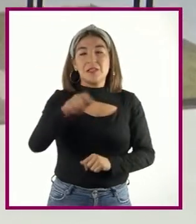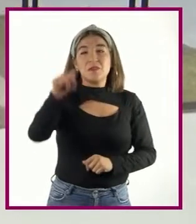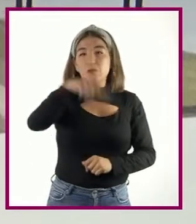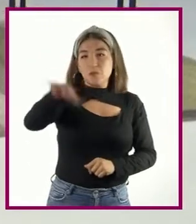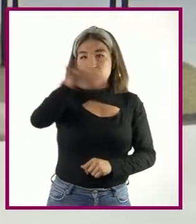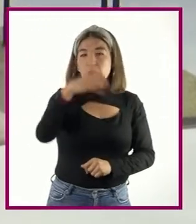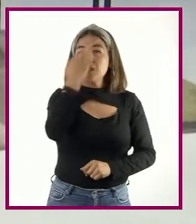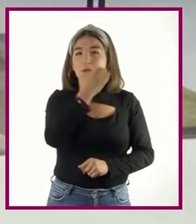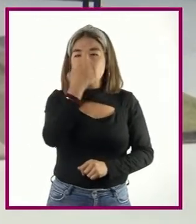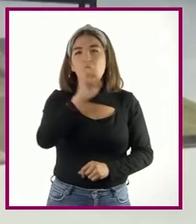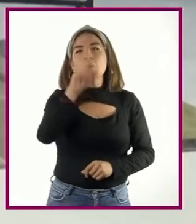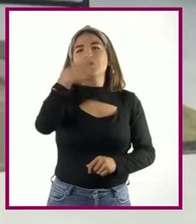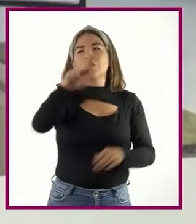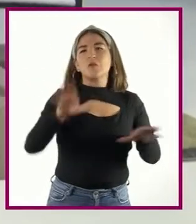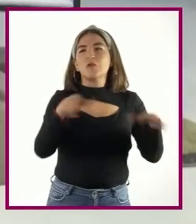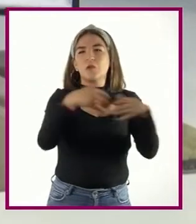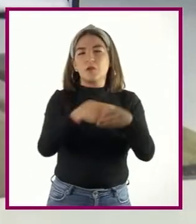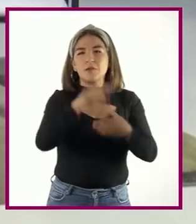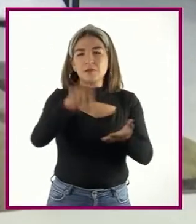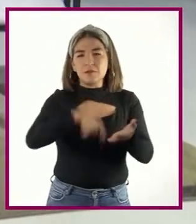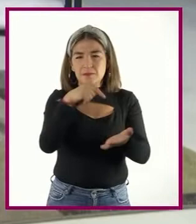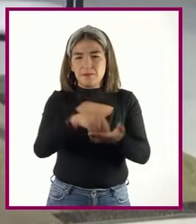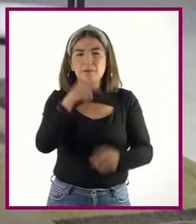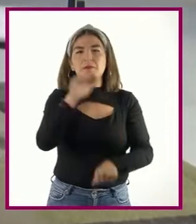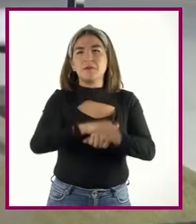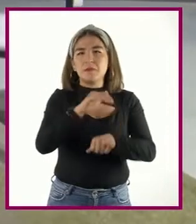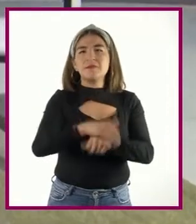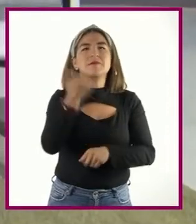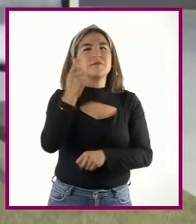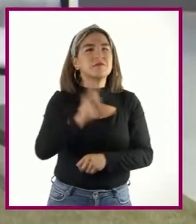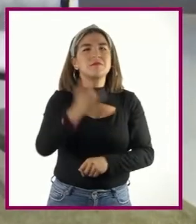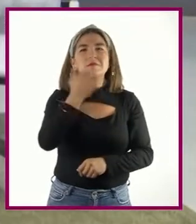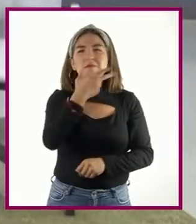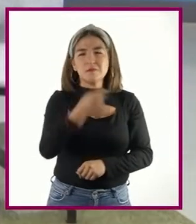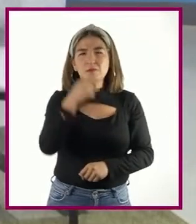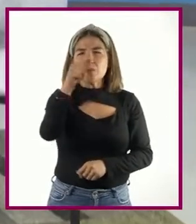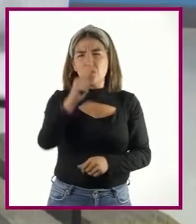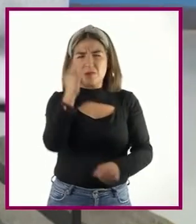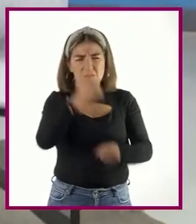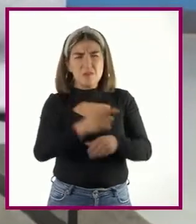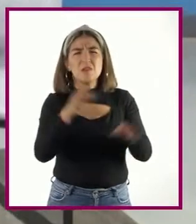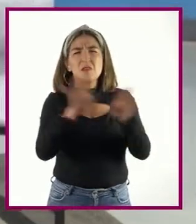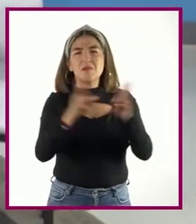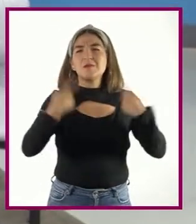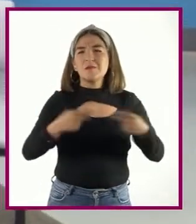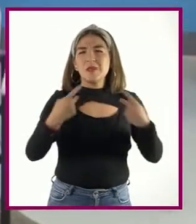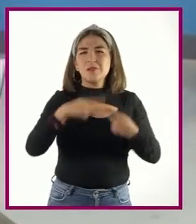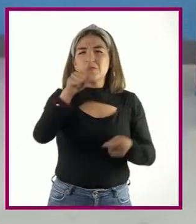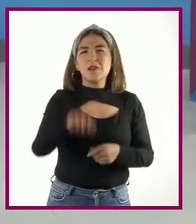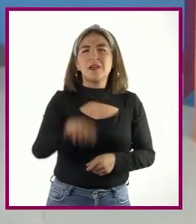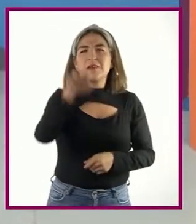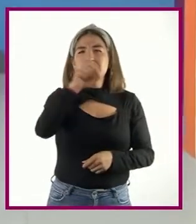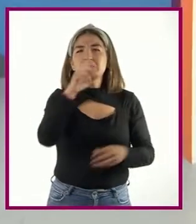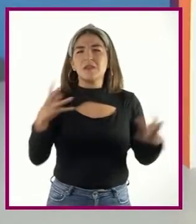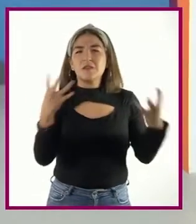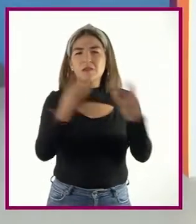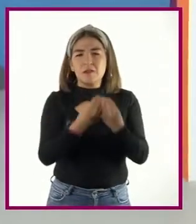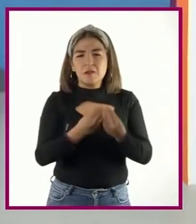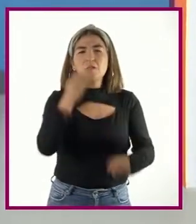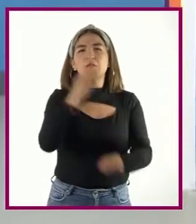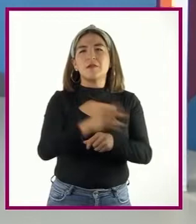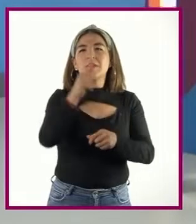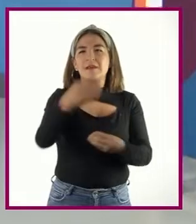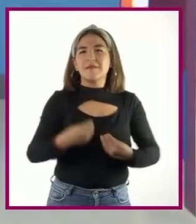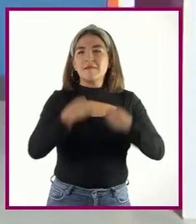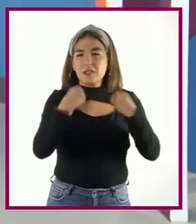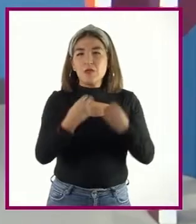su colonia o entre su familia y amigos y amigas. ¿Han notado cómo las personas de su edad van a la escuela, viven